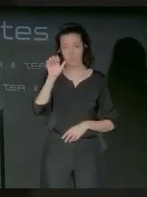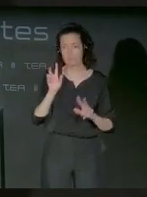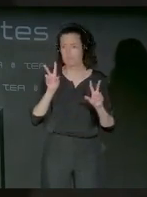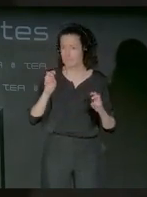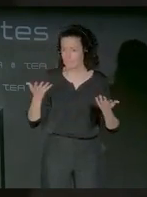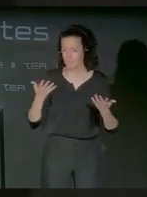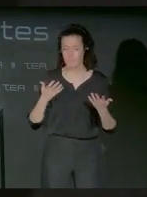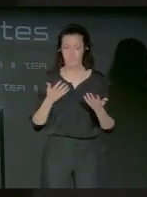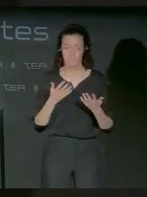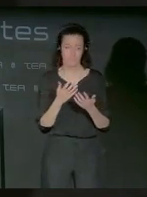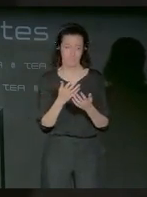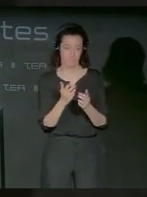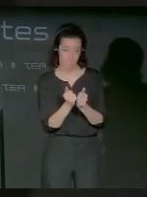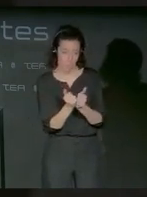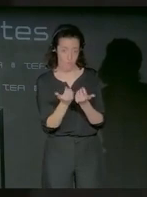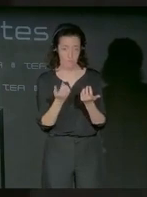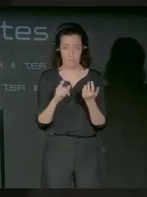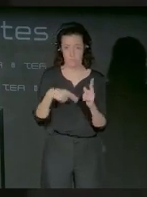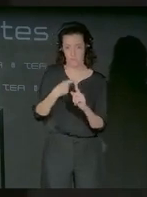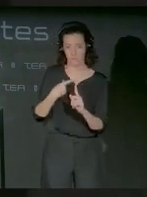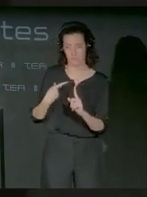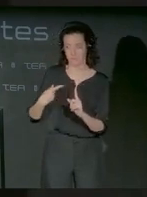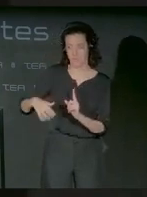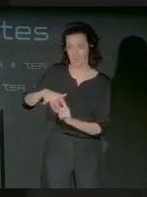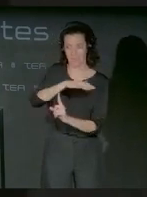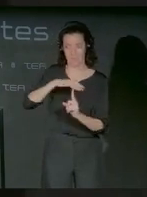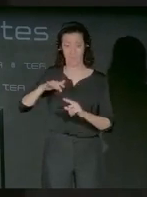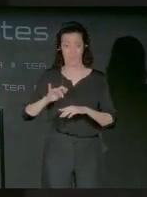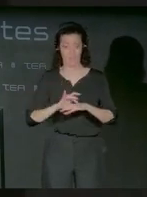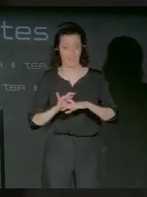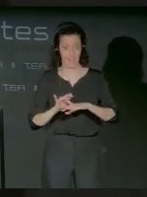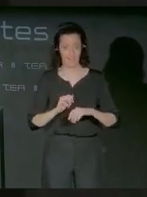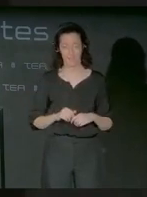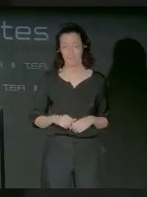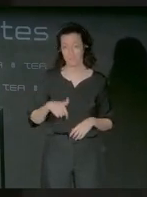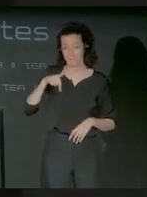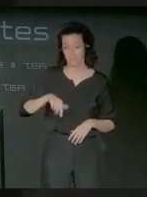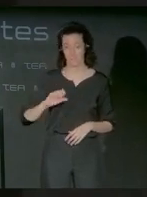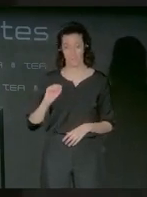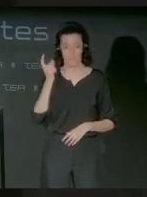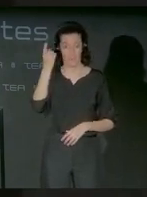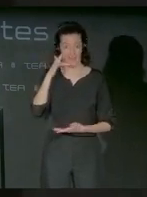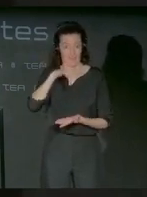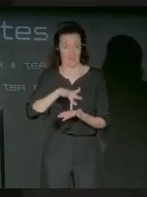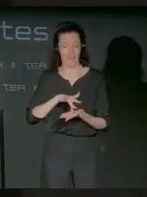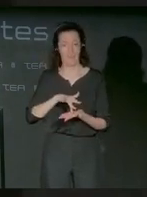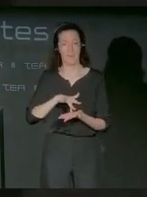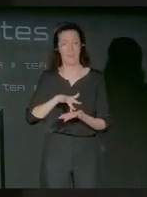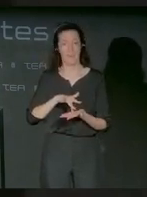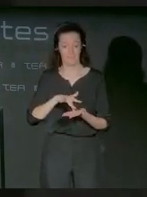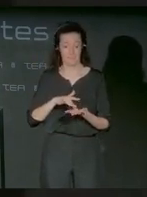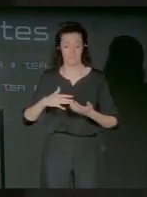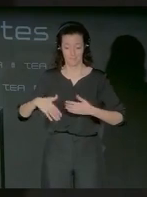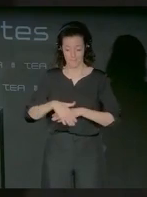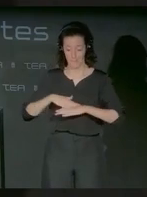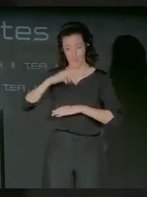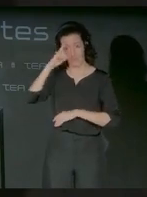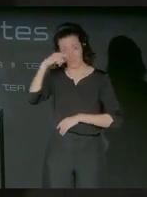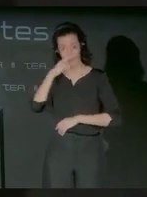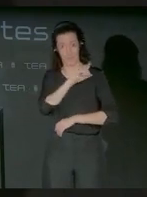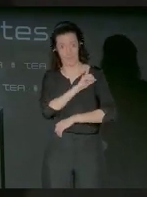entornos digitales por formar parte de esta actividad la primera que celebramos en el marco de la que celebramos desde el Ministerio de cultura y deporte